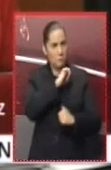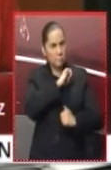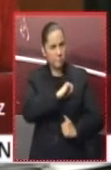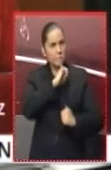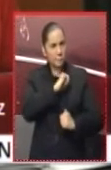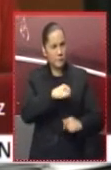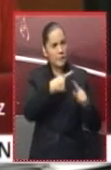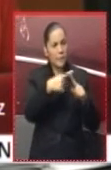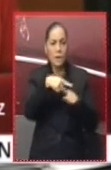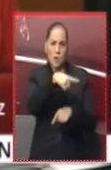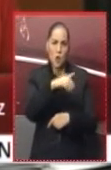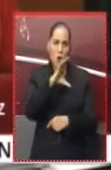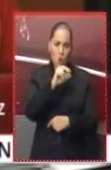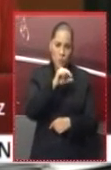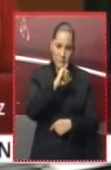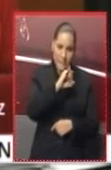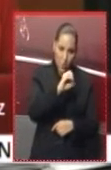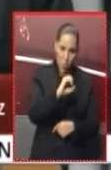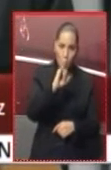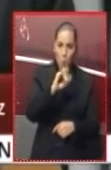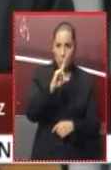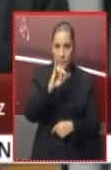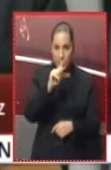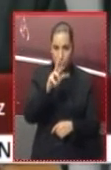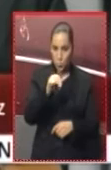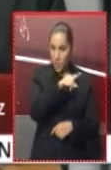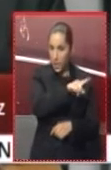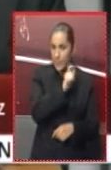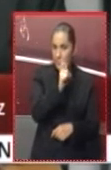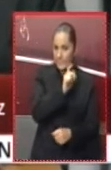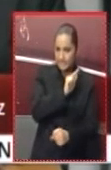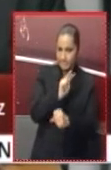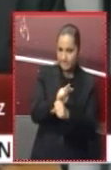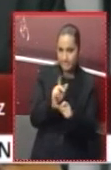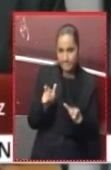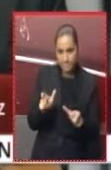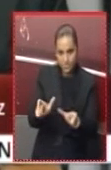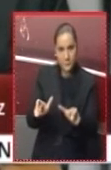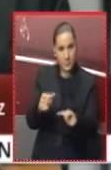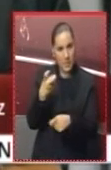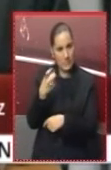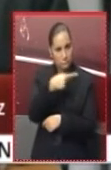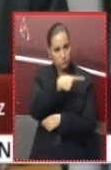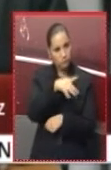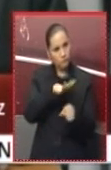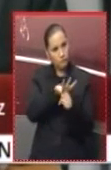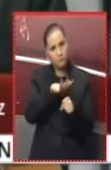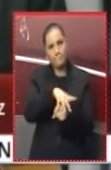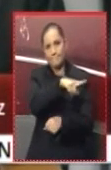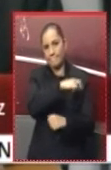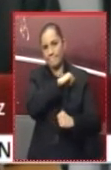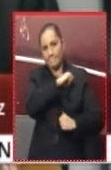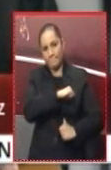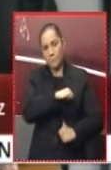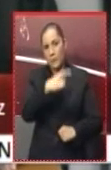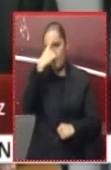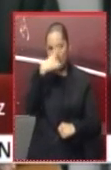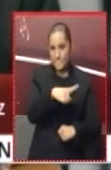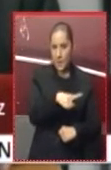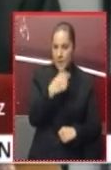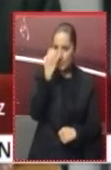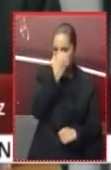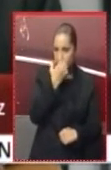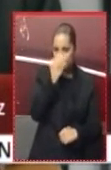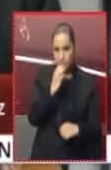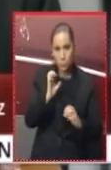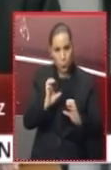de la Judicatura, que es el órgano de administración y vigilancia que tiene que ver precisamente con la parte de evitar la corrupción,